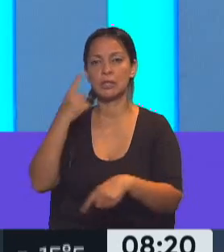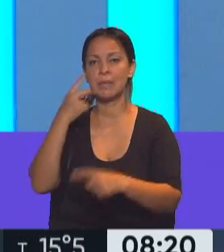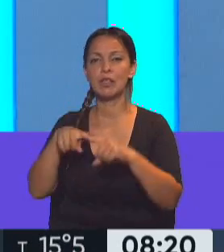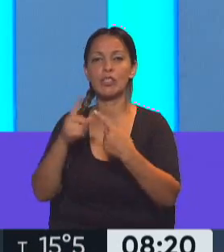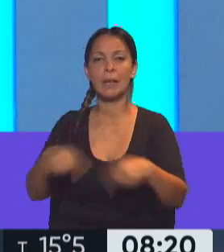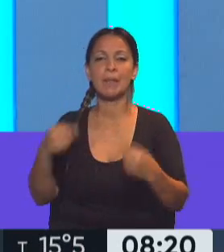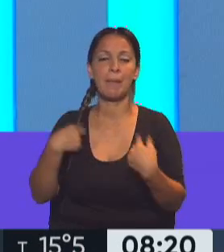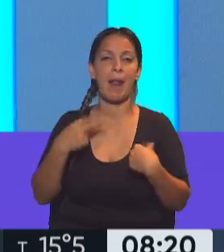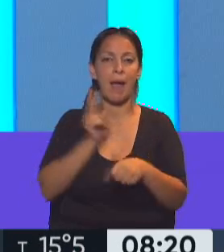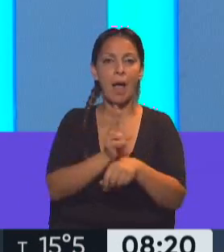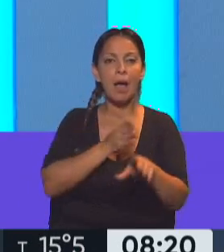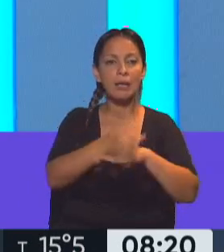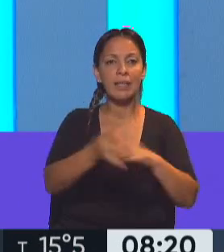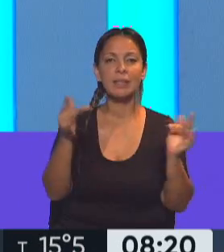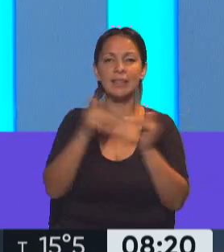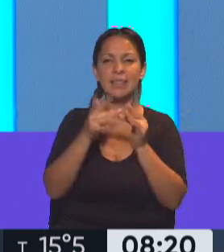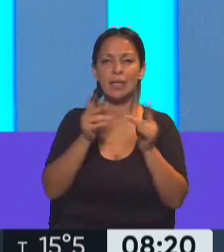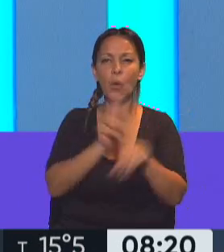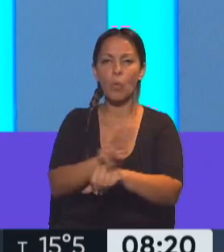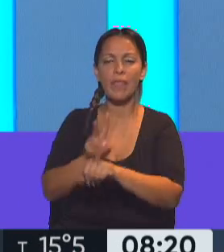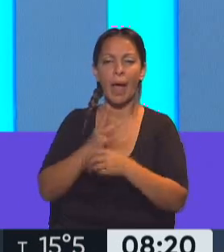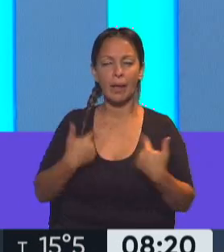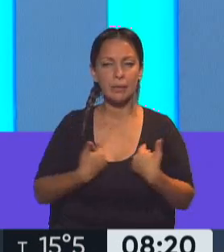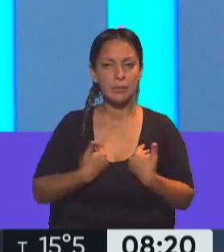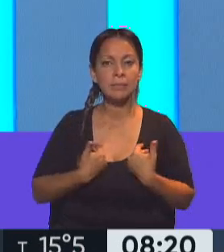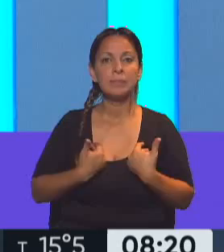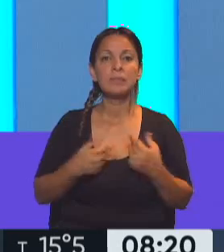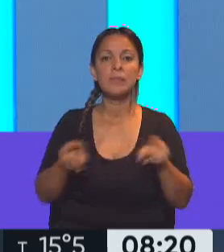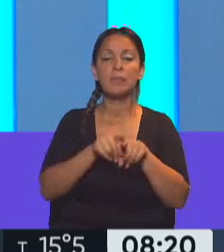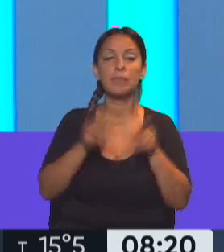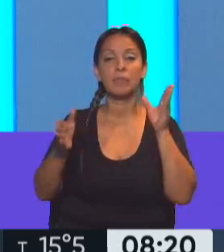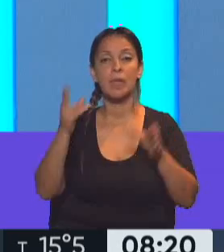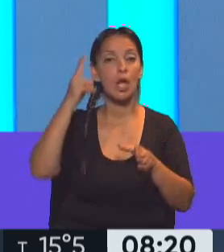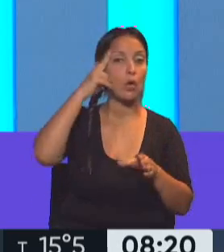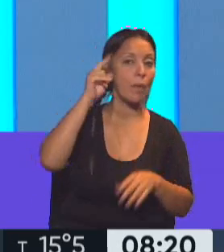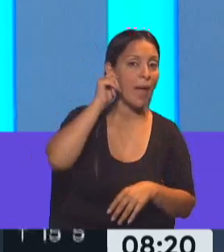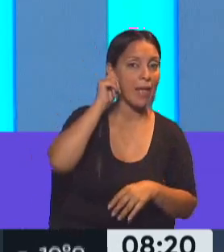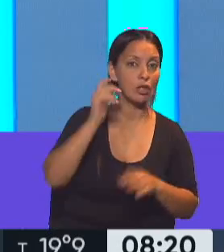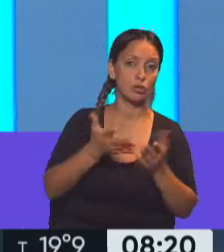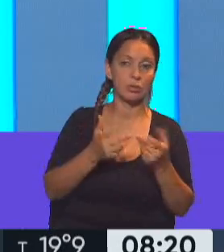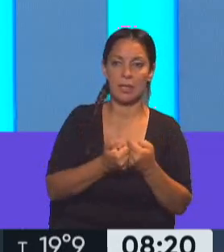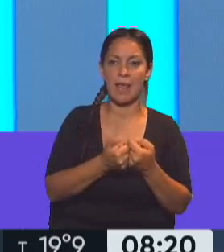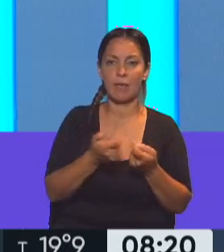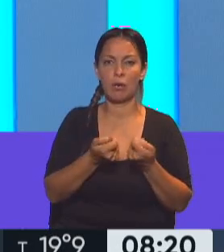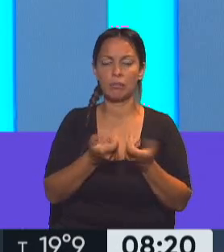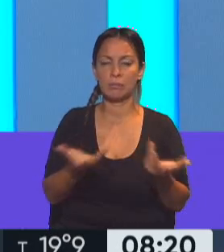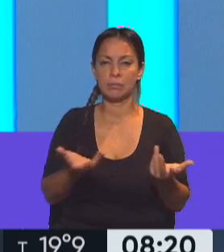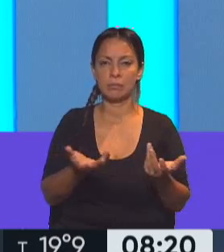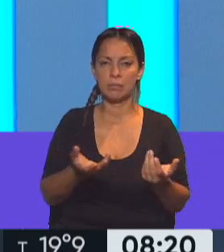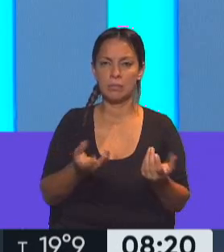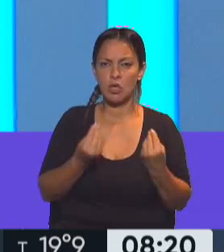poder cuidarse en lo que respecta a estas edades que planteaba al principio. 9 años, un teléfono en la mano. Bueno, ¿con qué